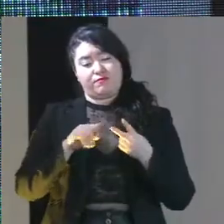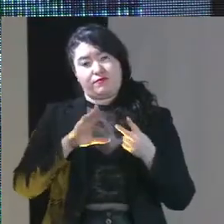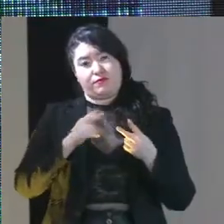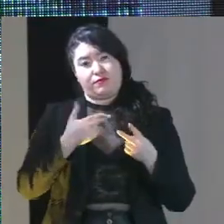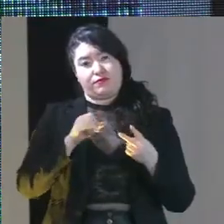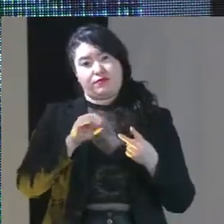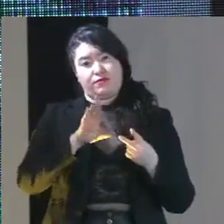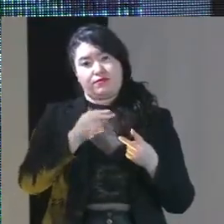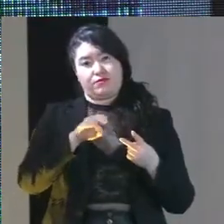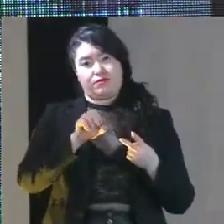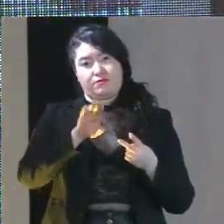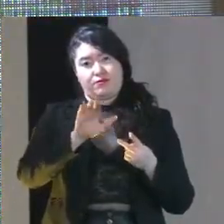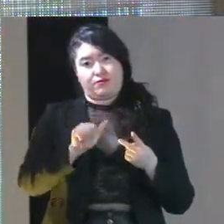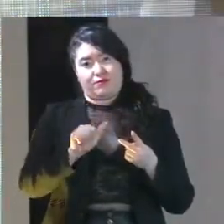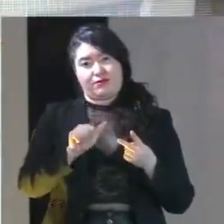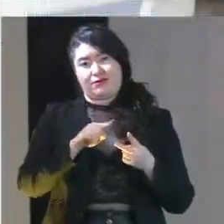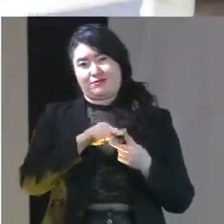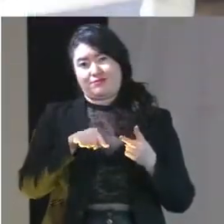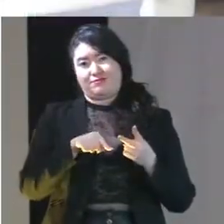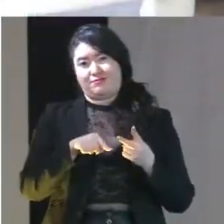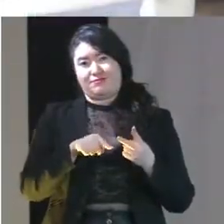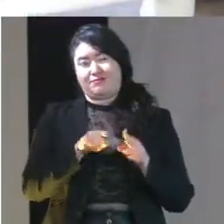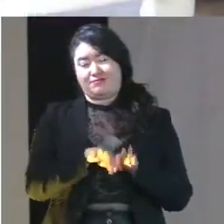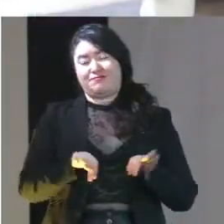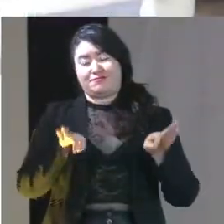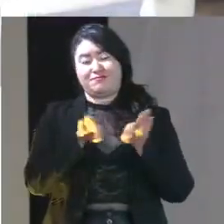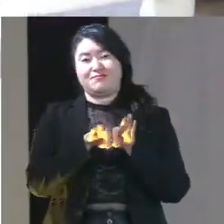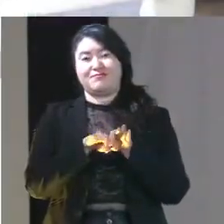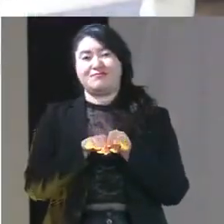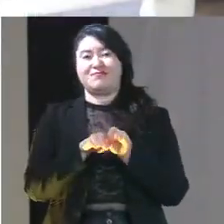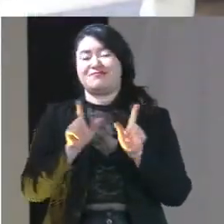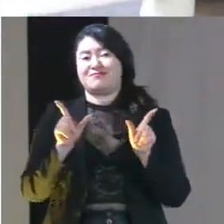quedamos. Gracias.